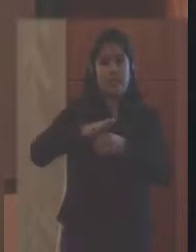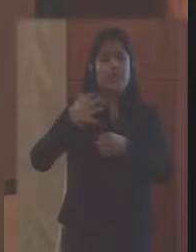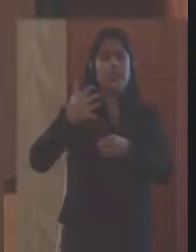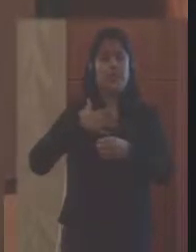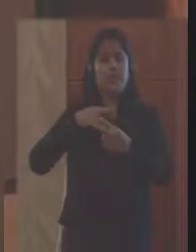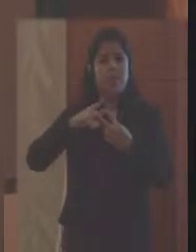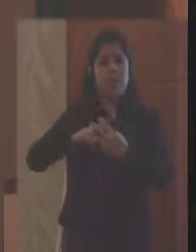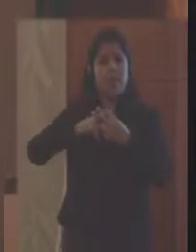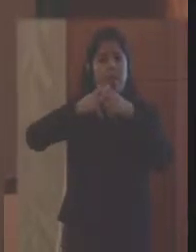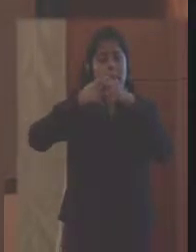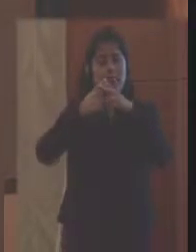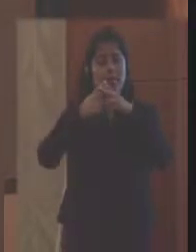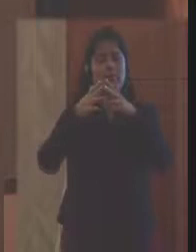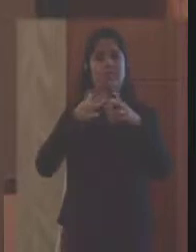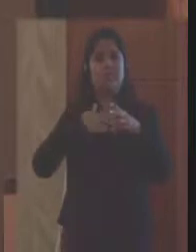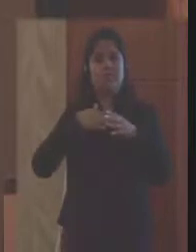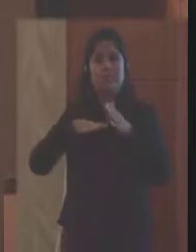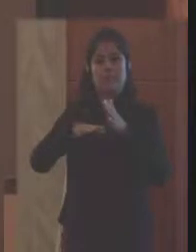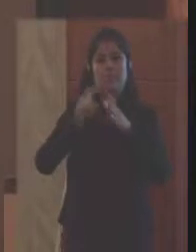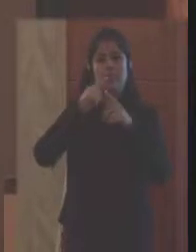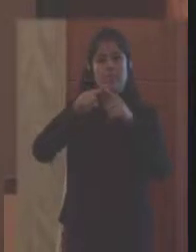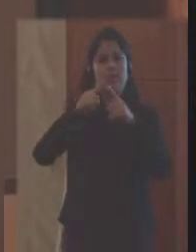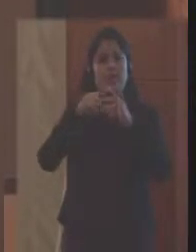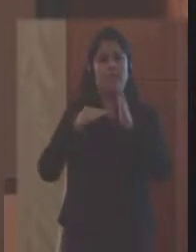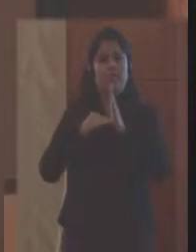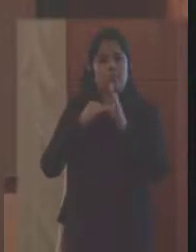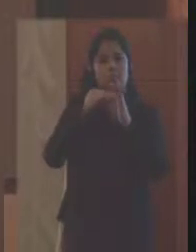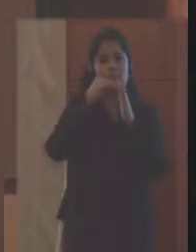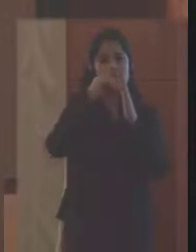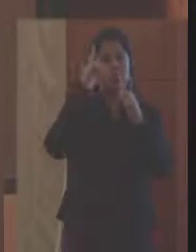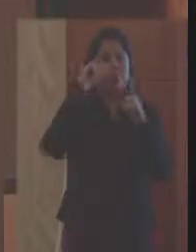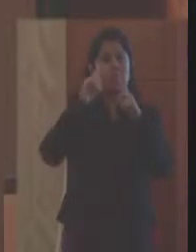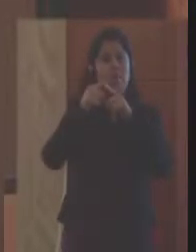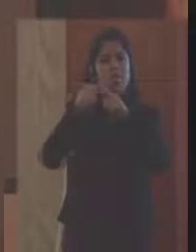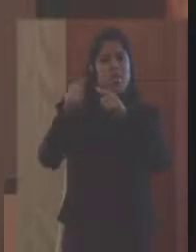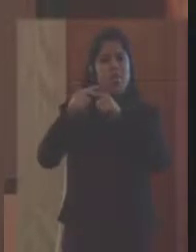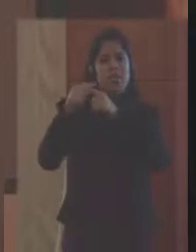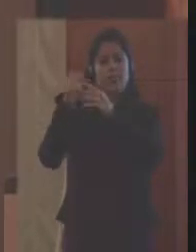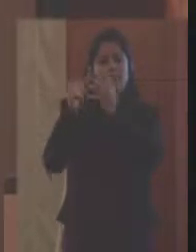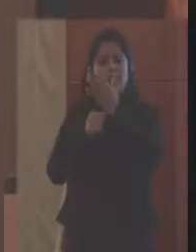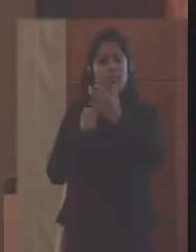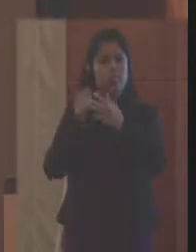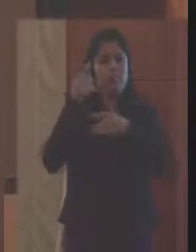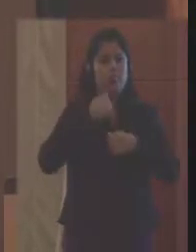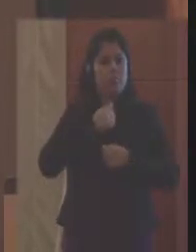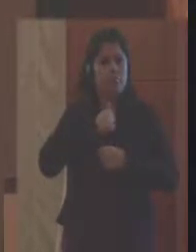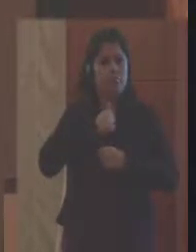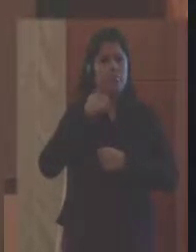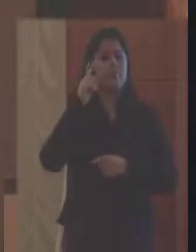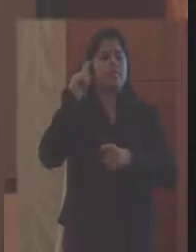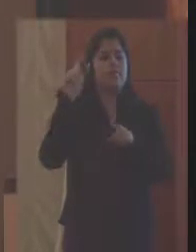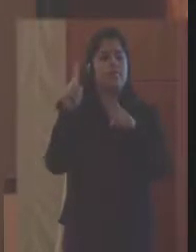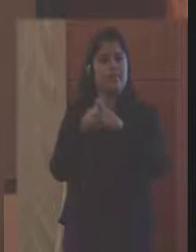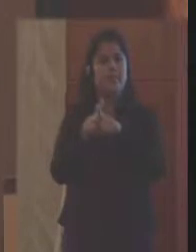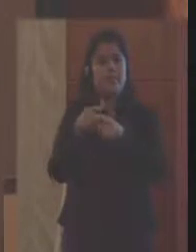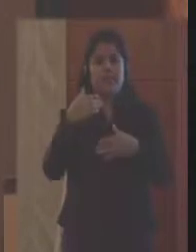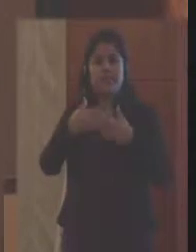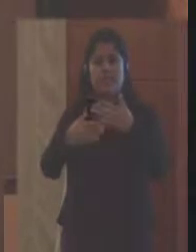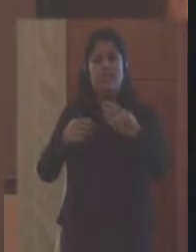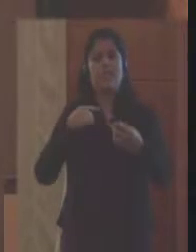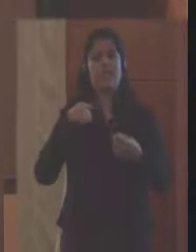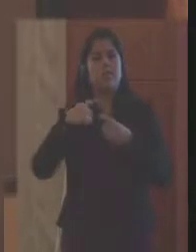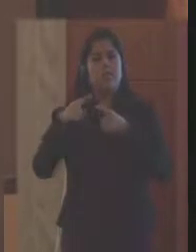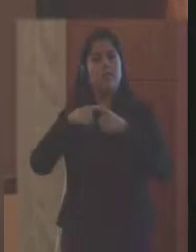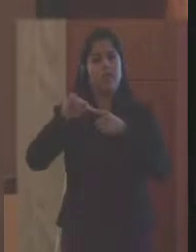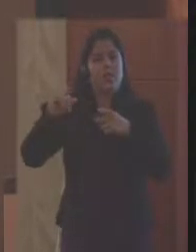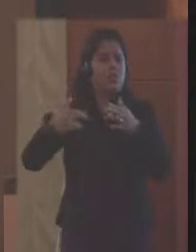empieza a replicar bajo el esquema estructural, de acuerdo a la Constitución Política nuestra, hacia las regiones,